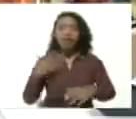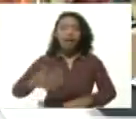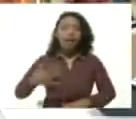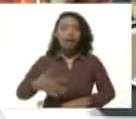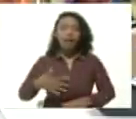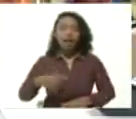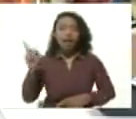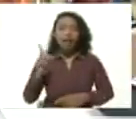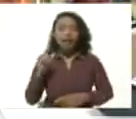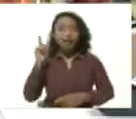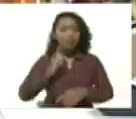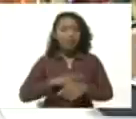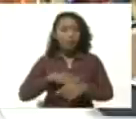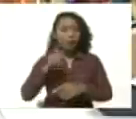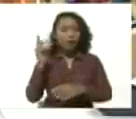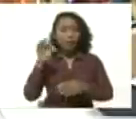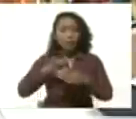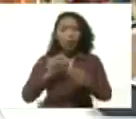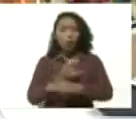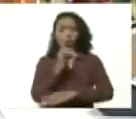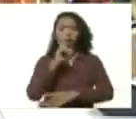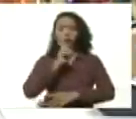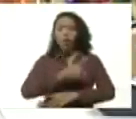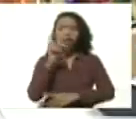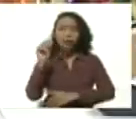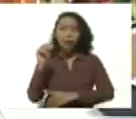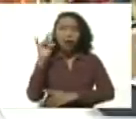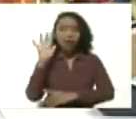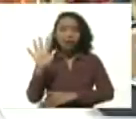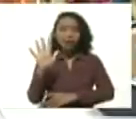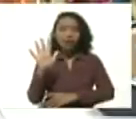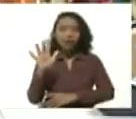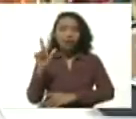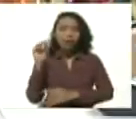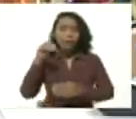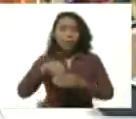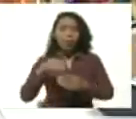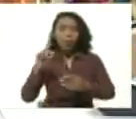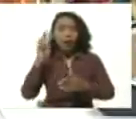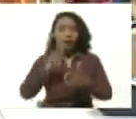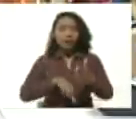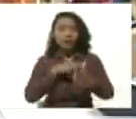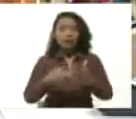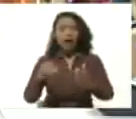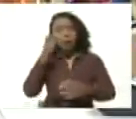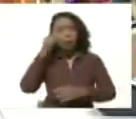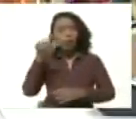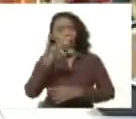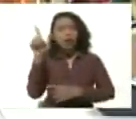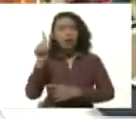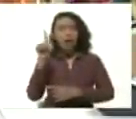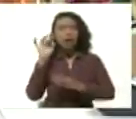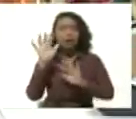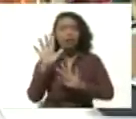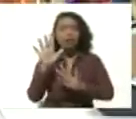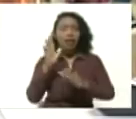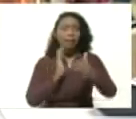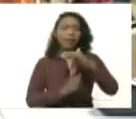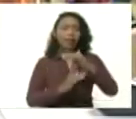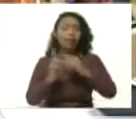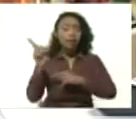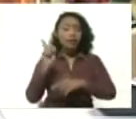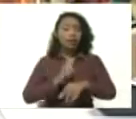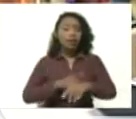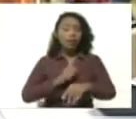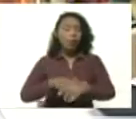así. Y sembraron el odio para después exterminar al pueblo judío y a los pueblos migrantes de aquella